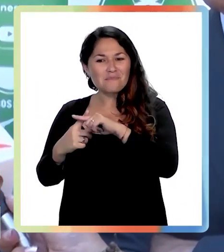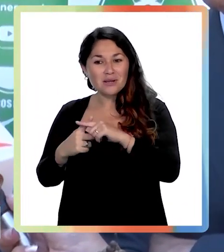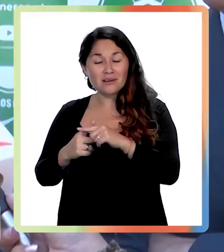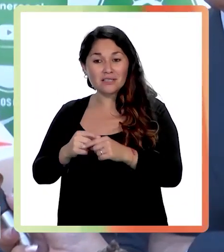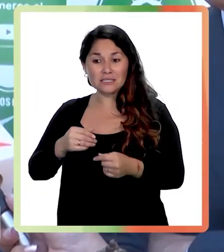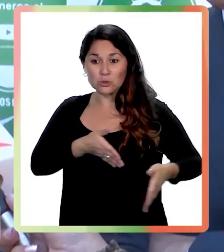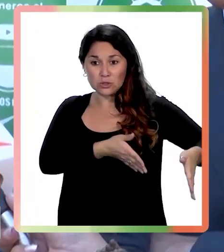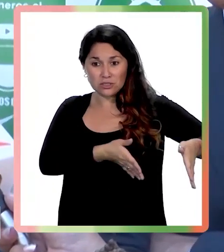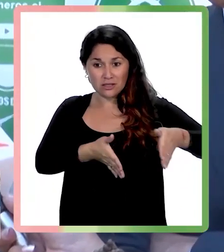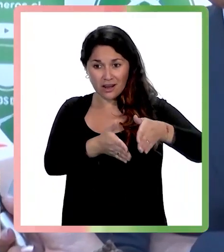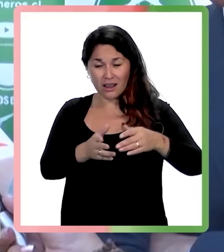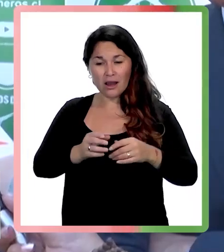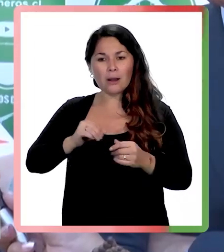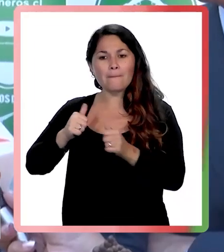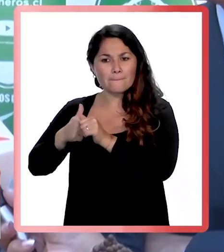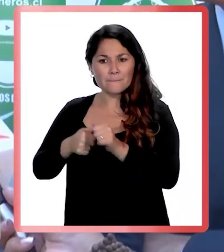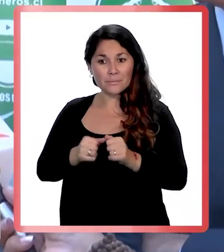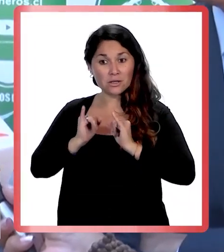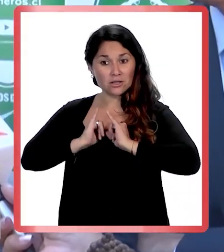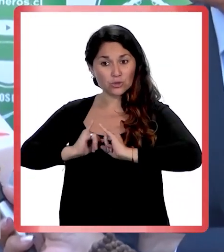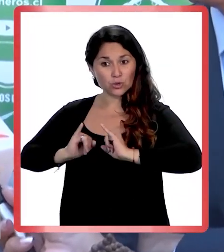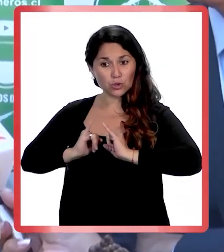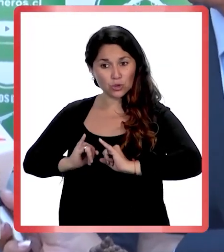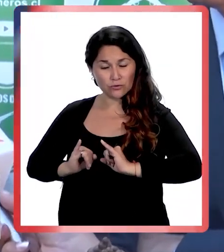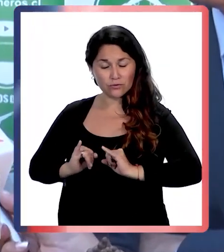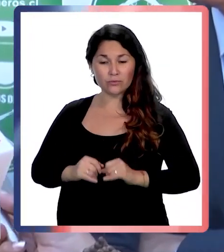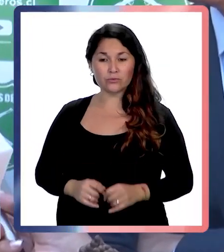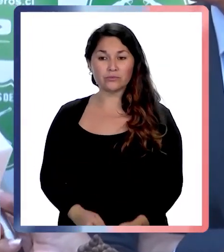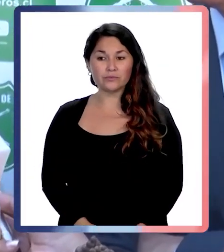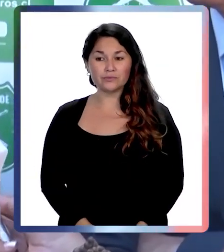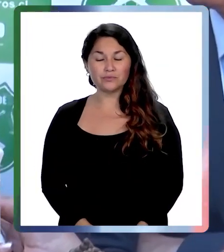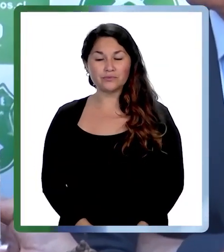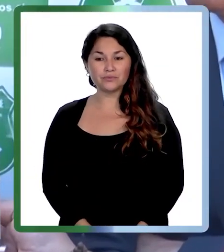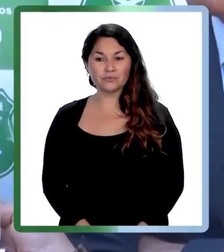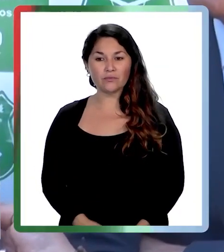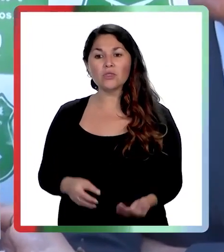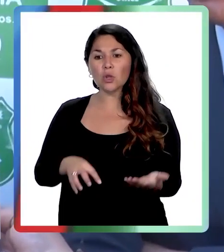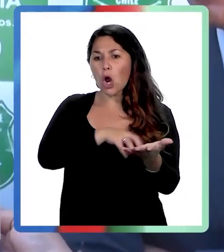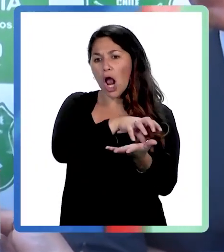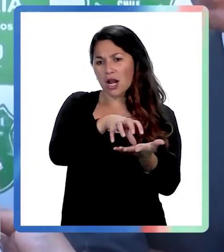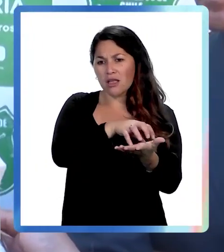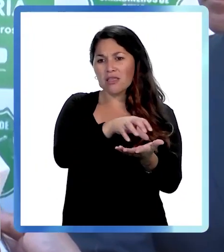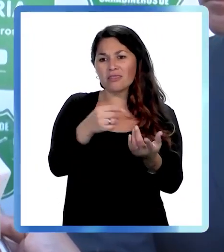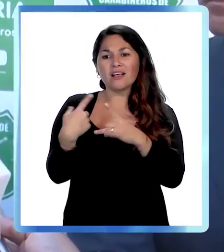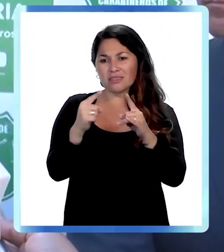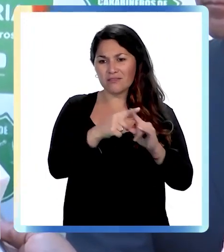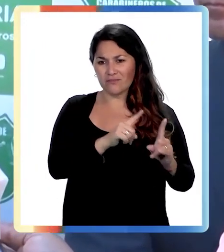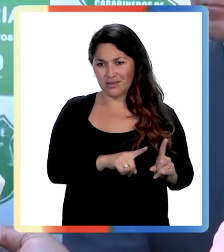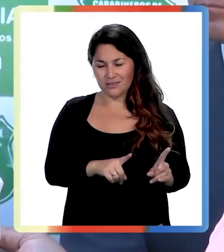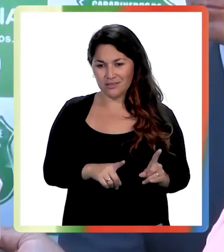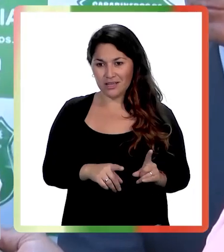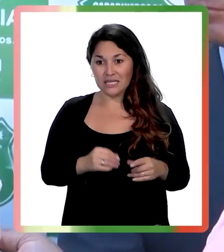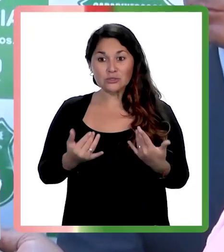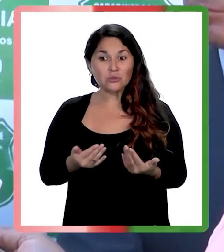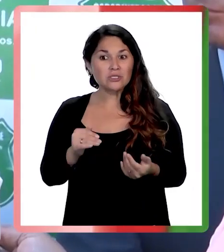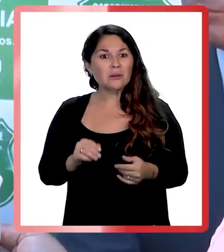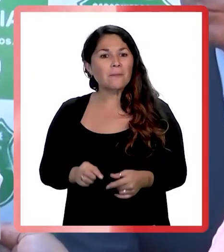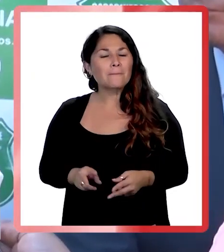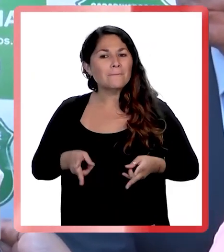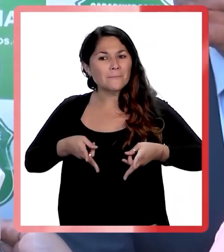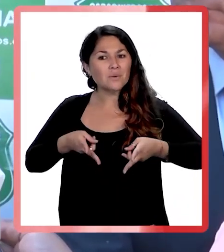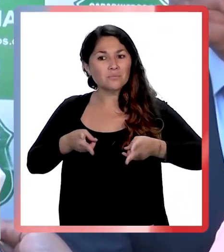e incluso mantener la información permanente con los carabineros territoriales de cada comuna. Y eso en